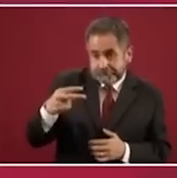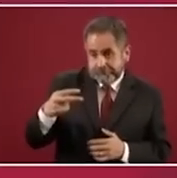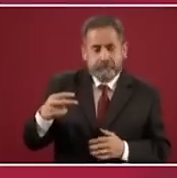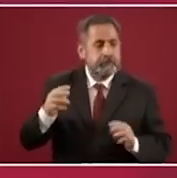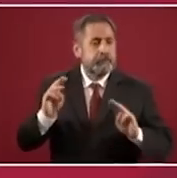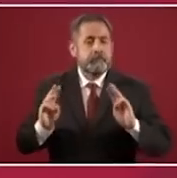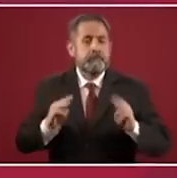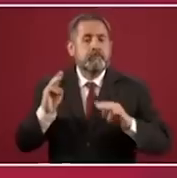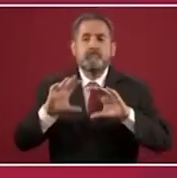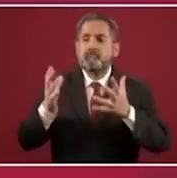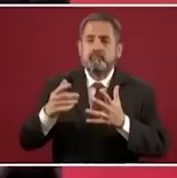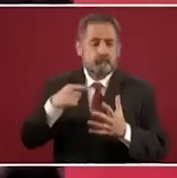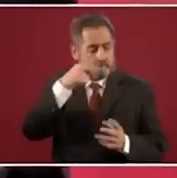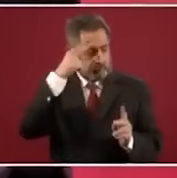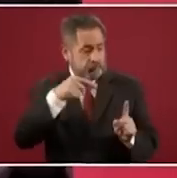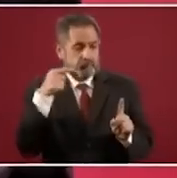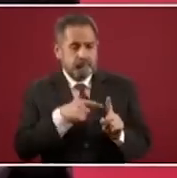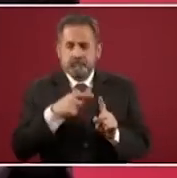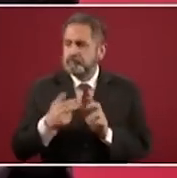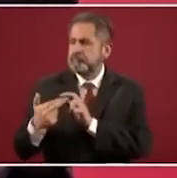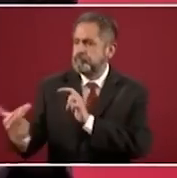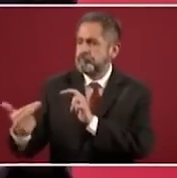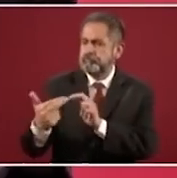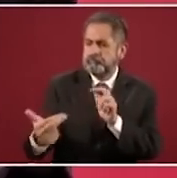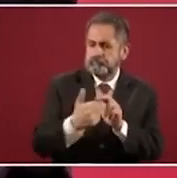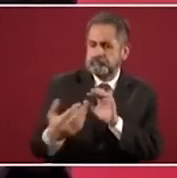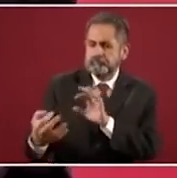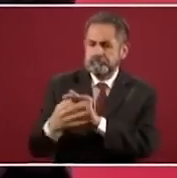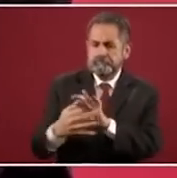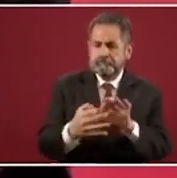mundo con más acuerdos comerciales